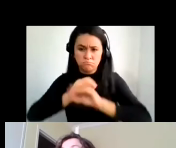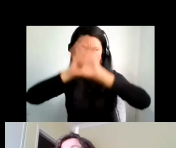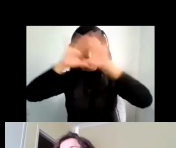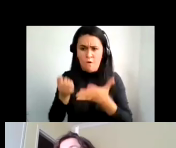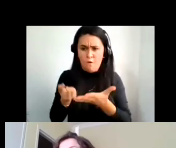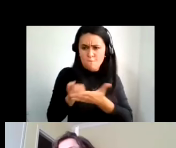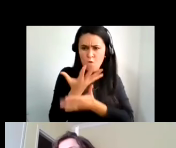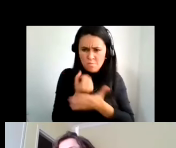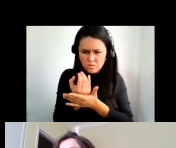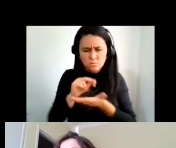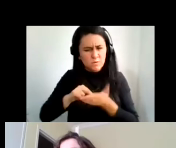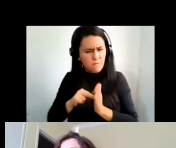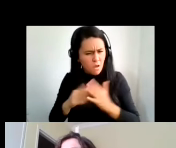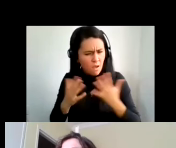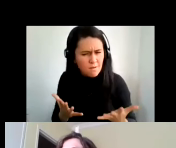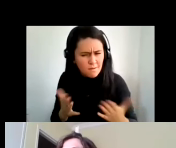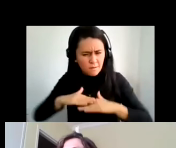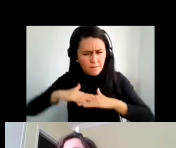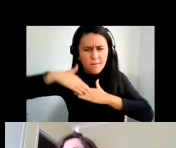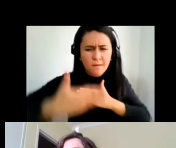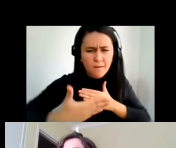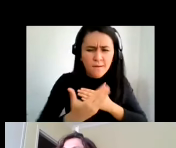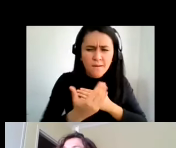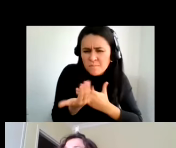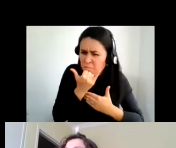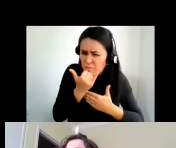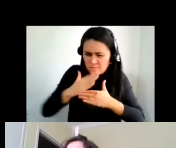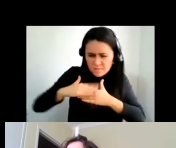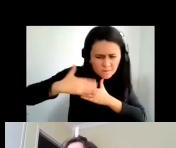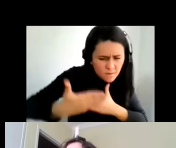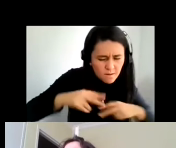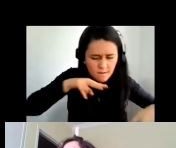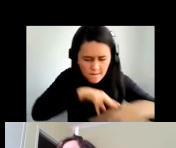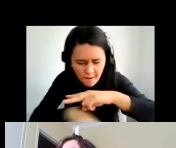efectos y factores que afectan las barreras al acceso y esto nos